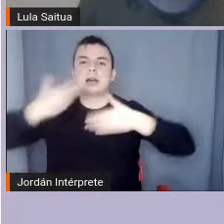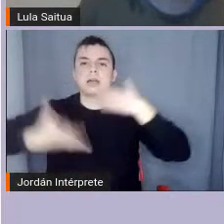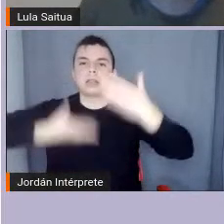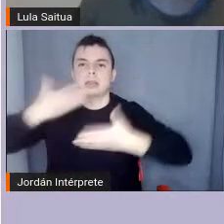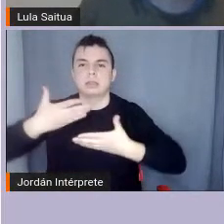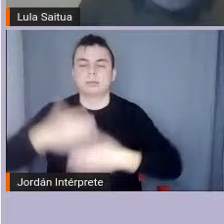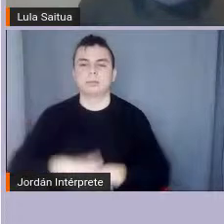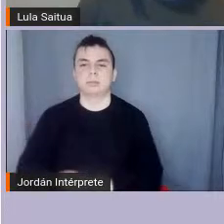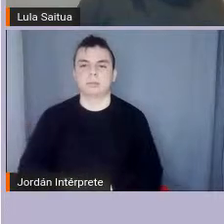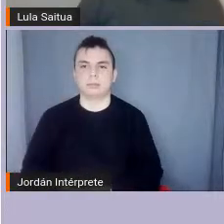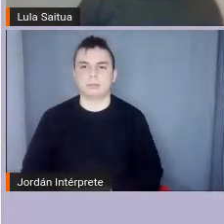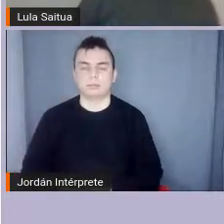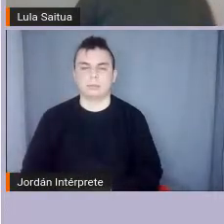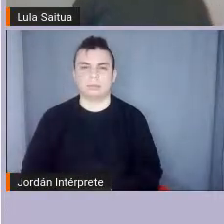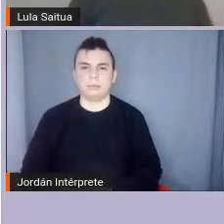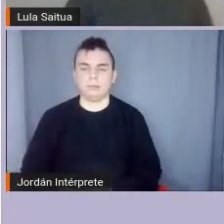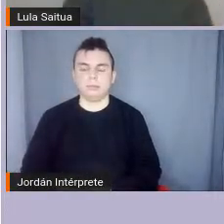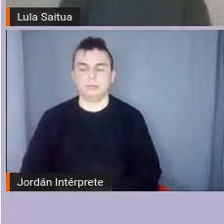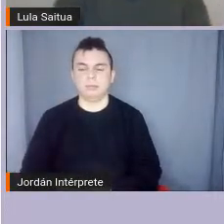Aquí tenemos